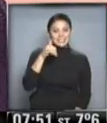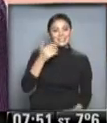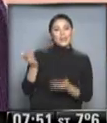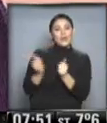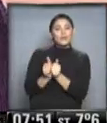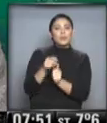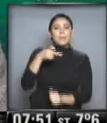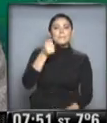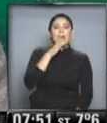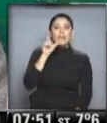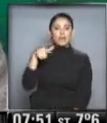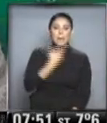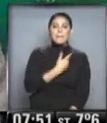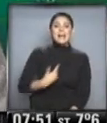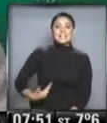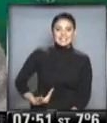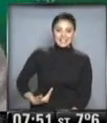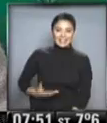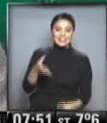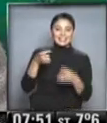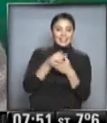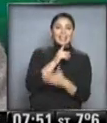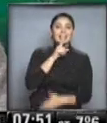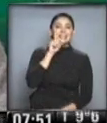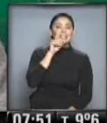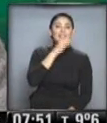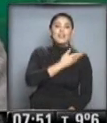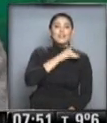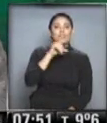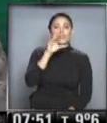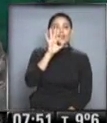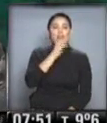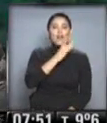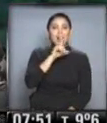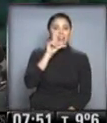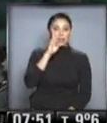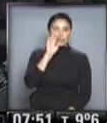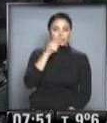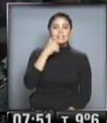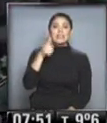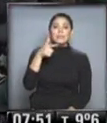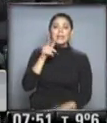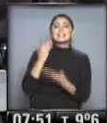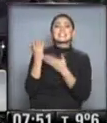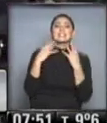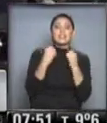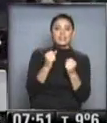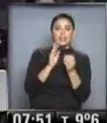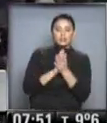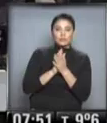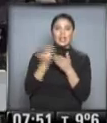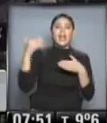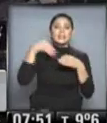Pablo Lecuona, él es presidente de Tiflolibros y es también secretario de Tecnología y Acceso a la Información de la